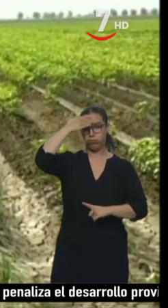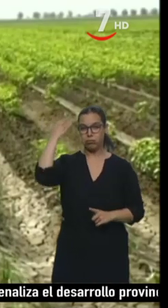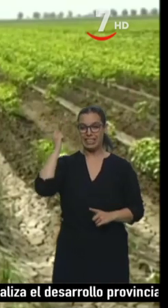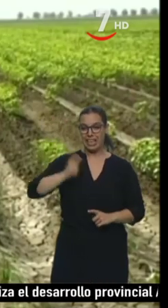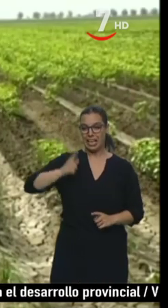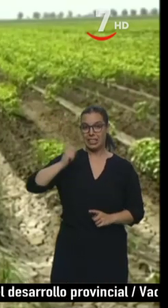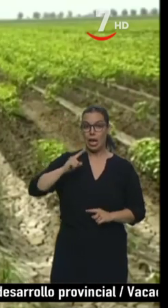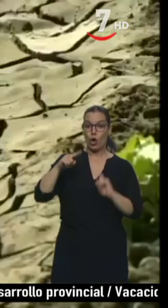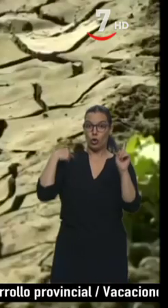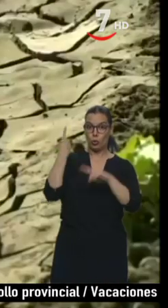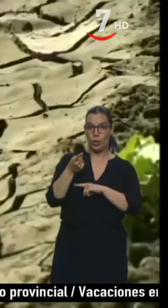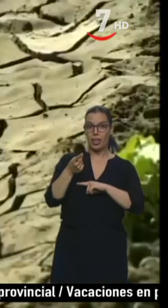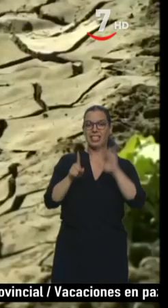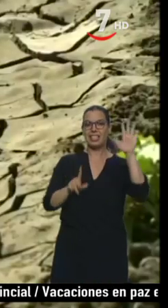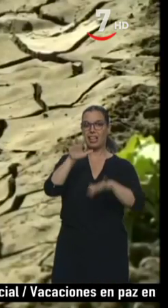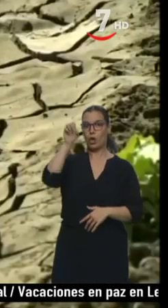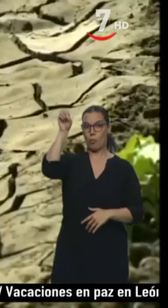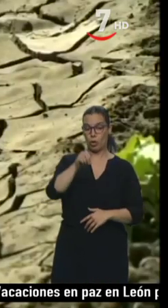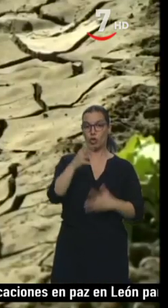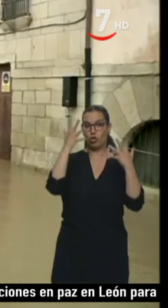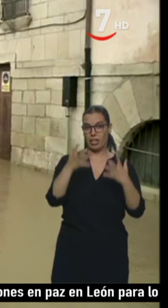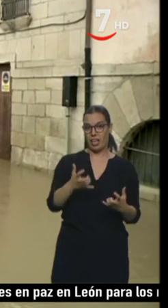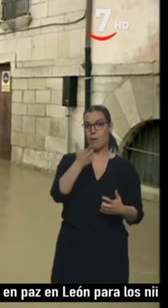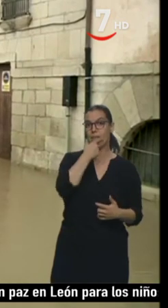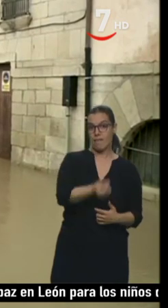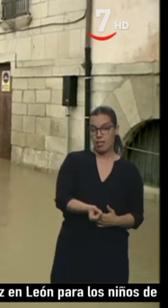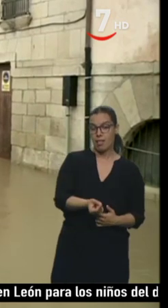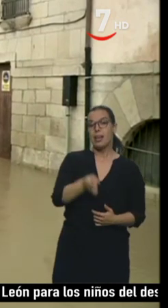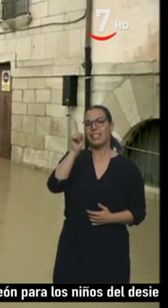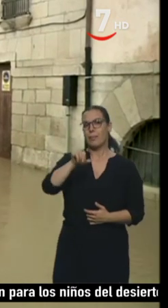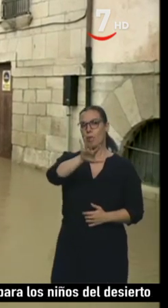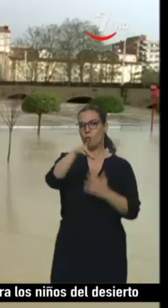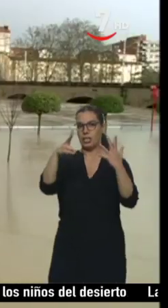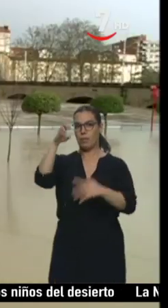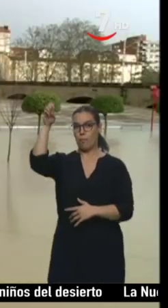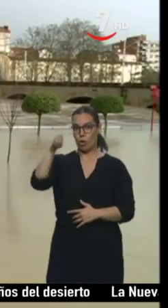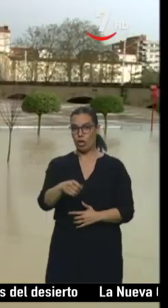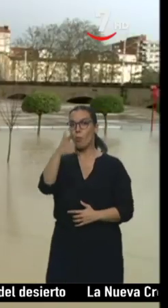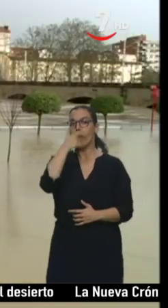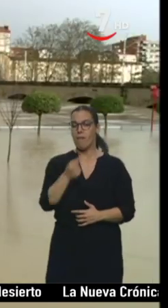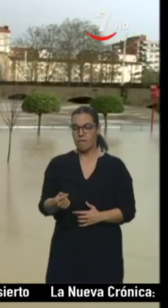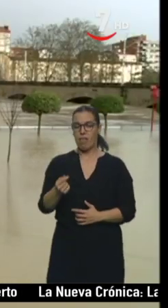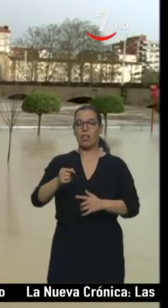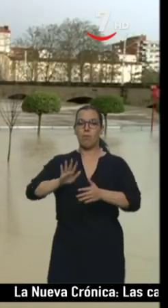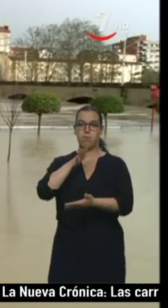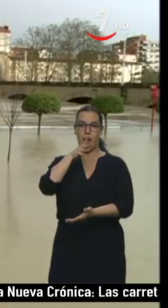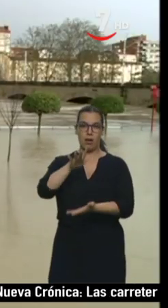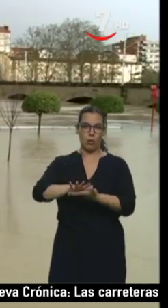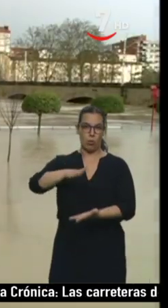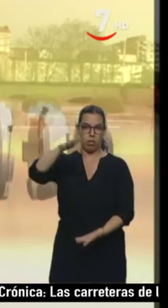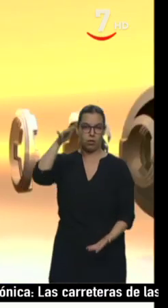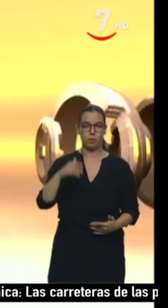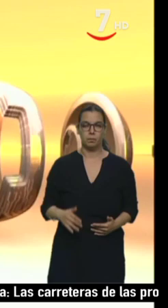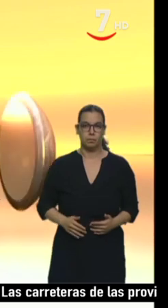un 65% las posibilidades de sequías y en un 57% las de inundaciones.